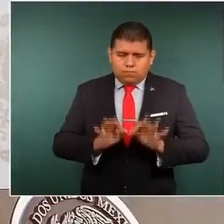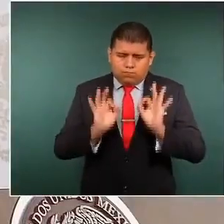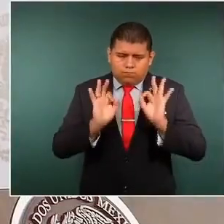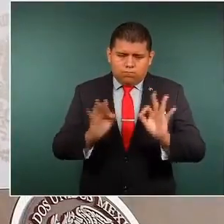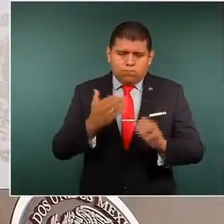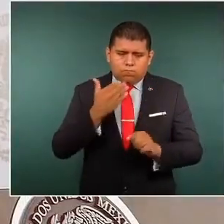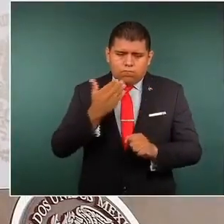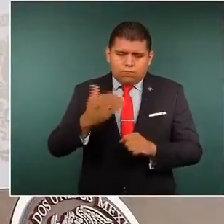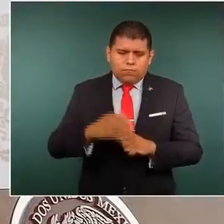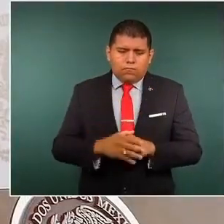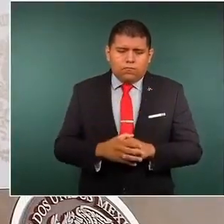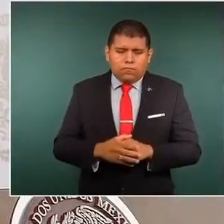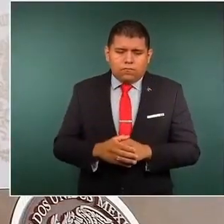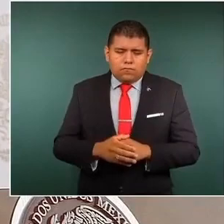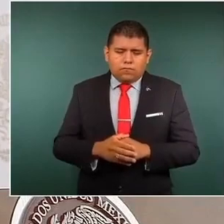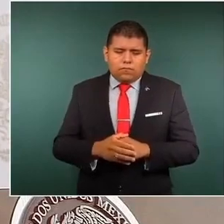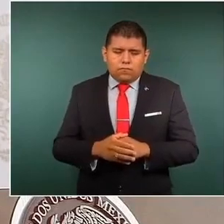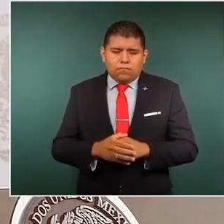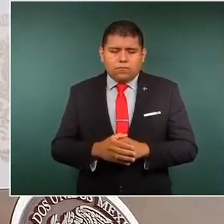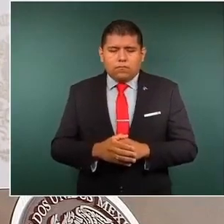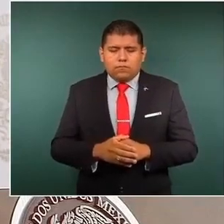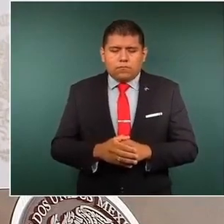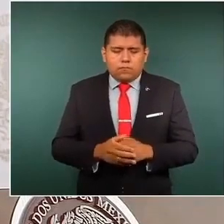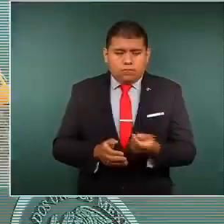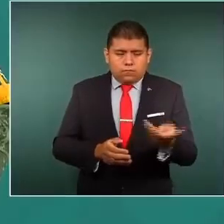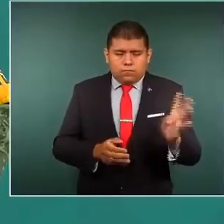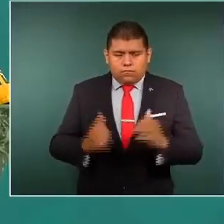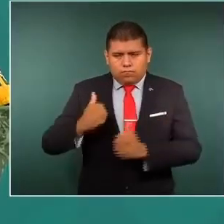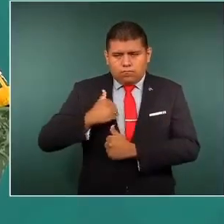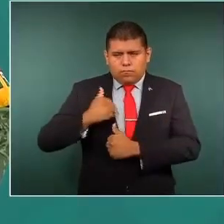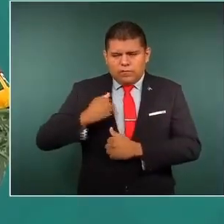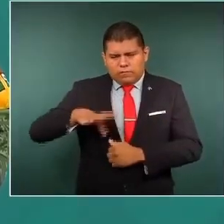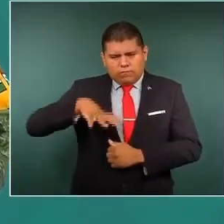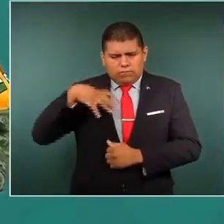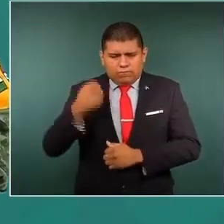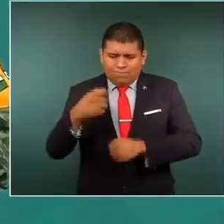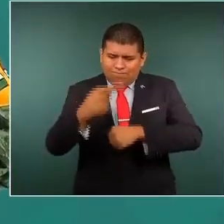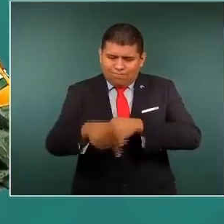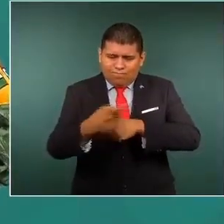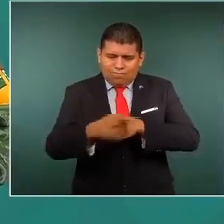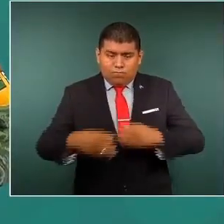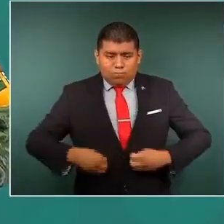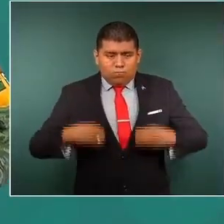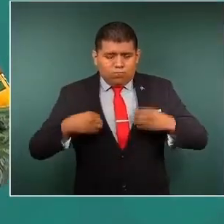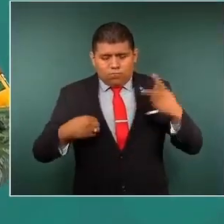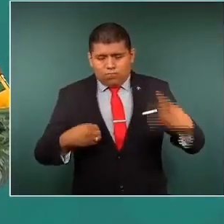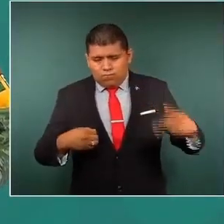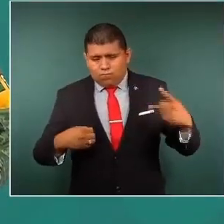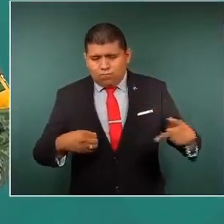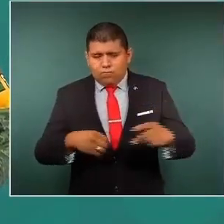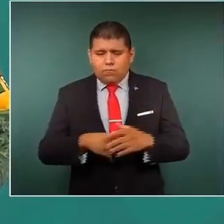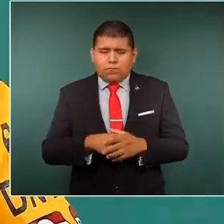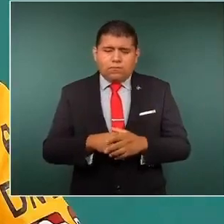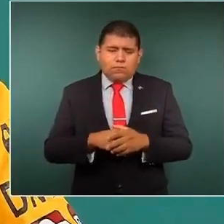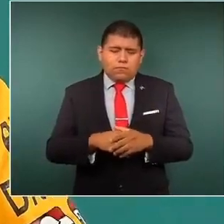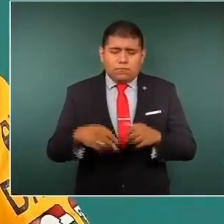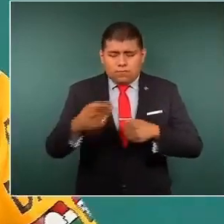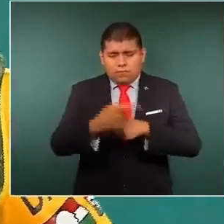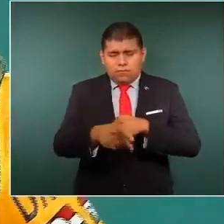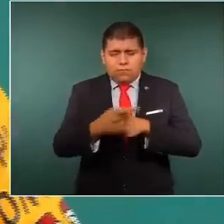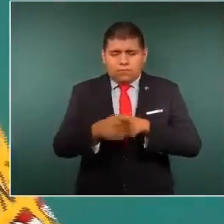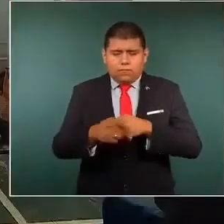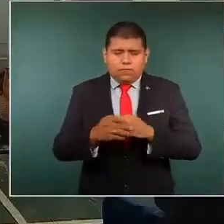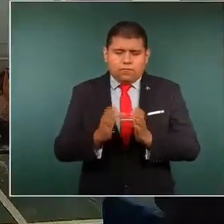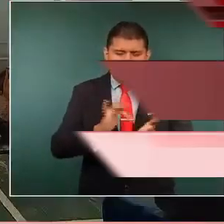resultado de su esfuerzo, de su empeño y del riesgo que pusieron en realizar esta